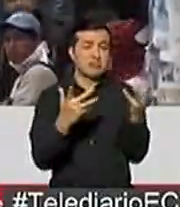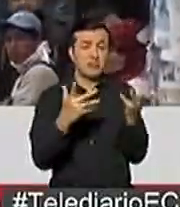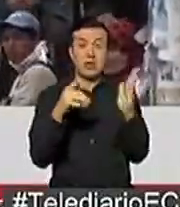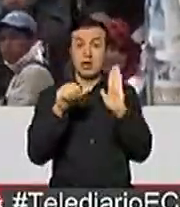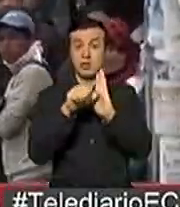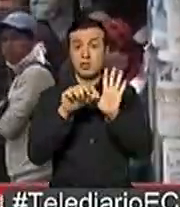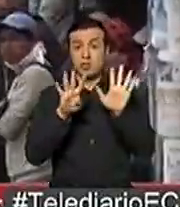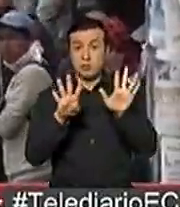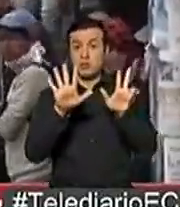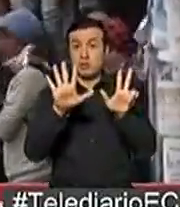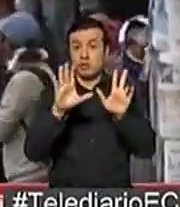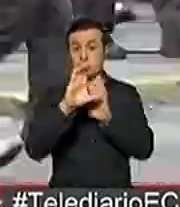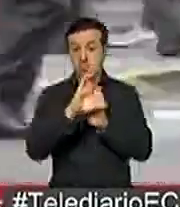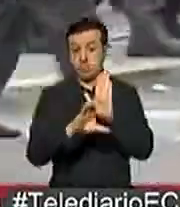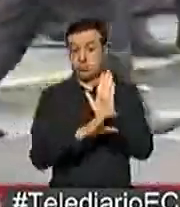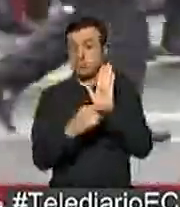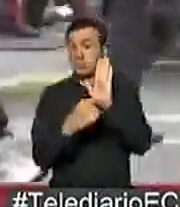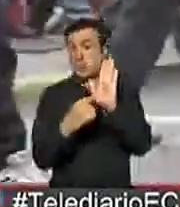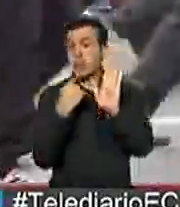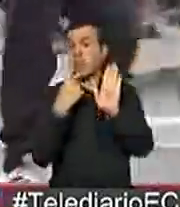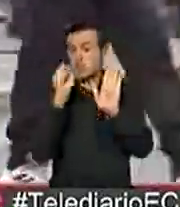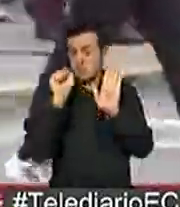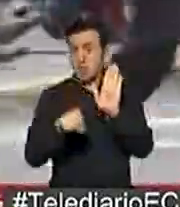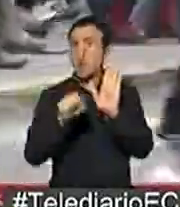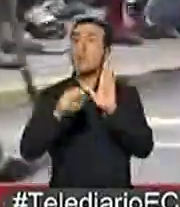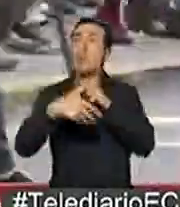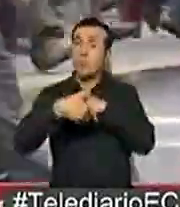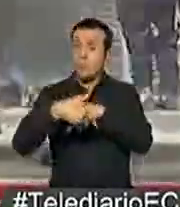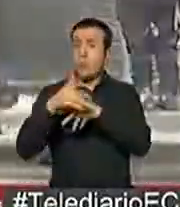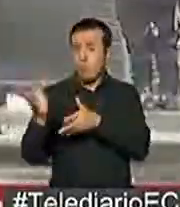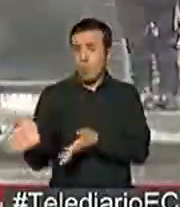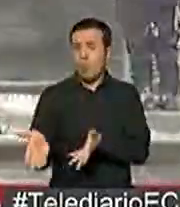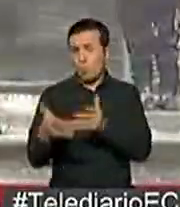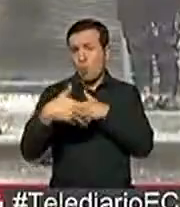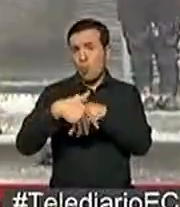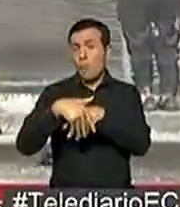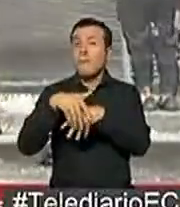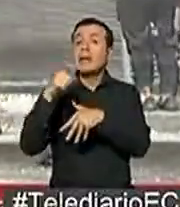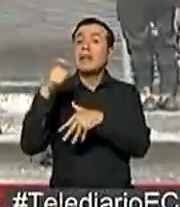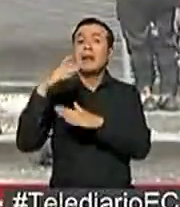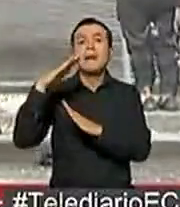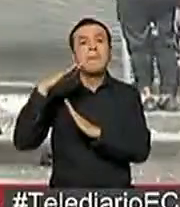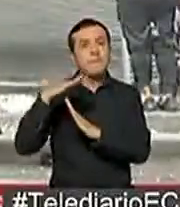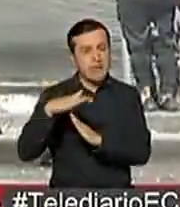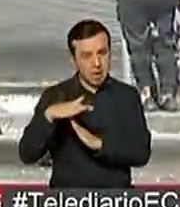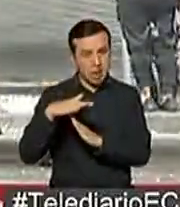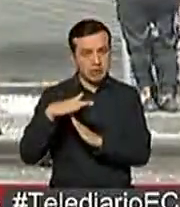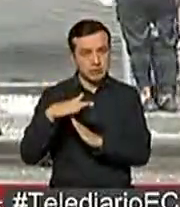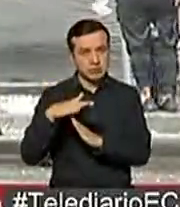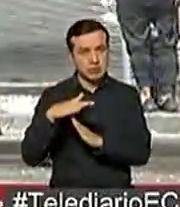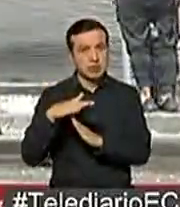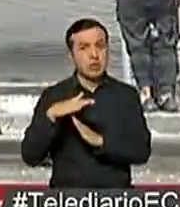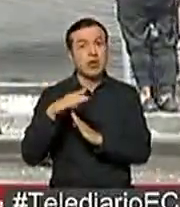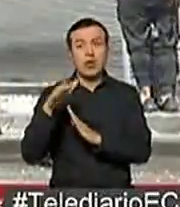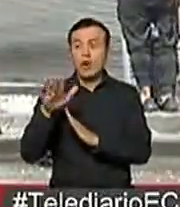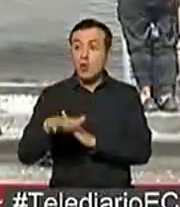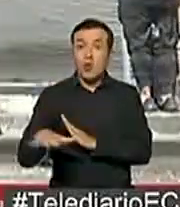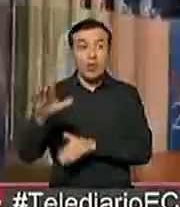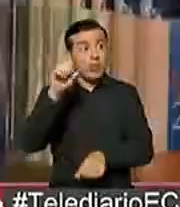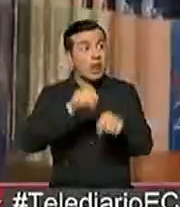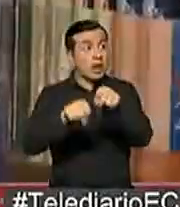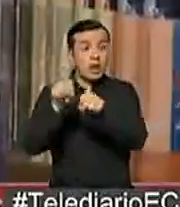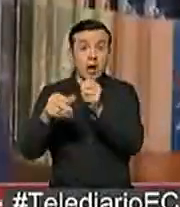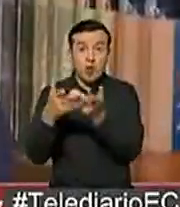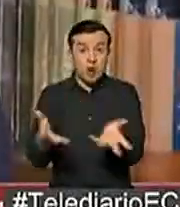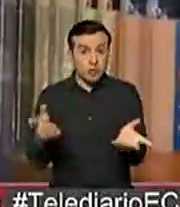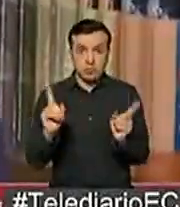98 de la constitución garantiza el derecho a la protesta ésta debe ser pacífica sin afectar el bien público y privado